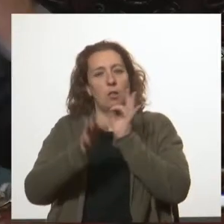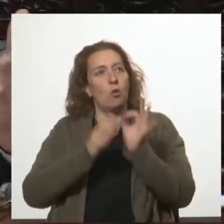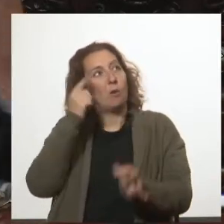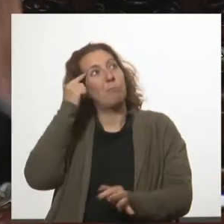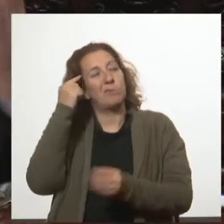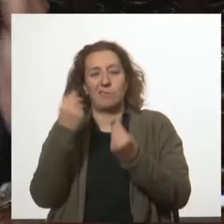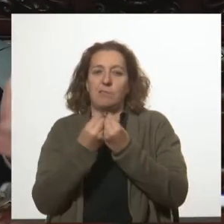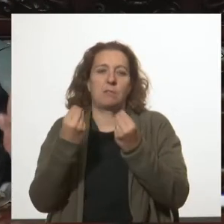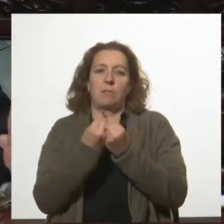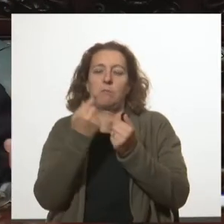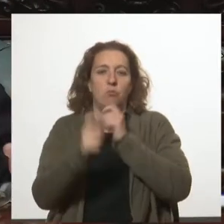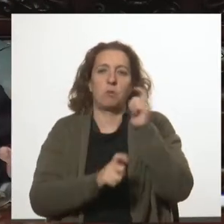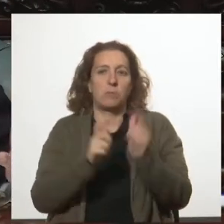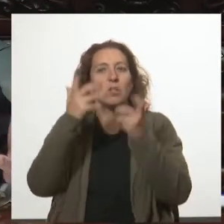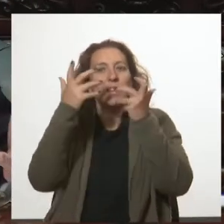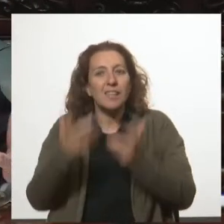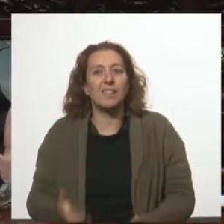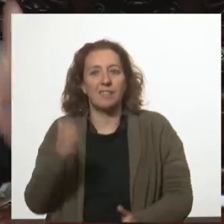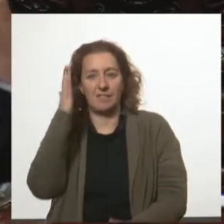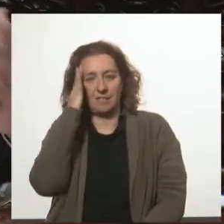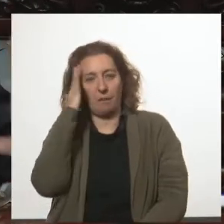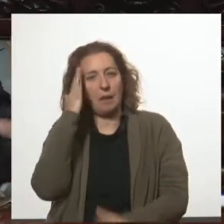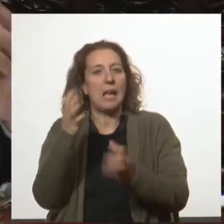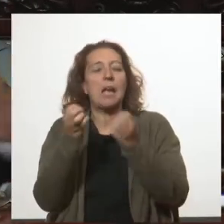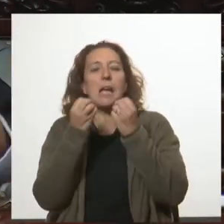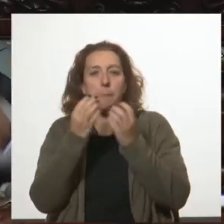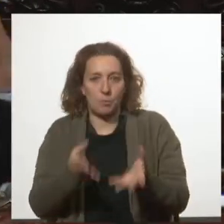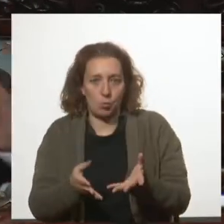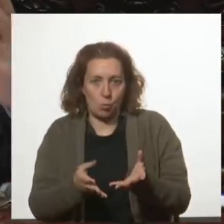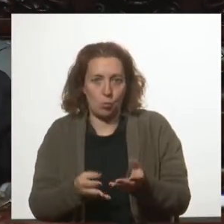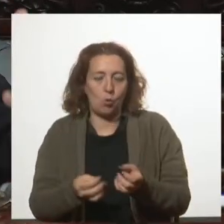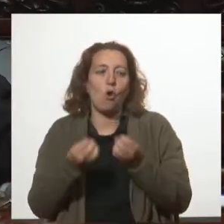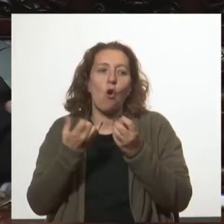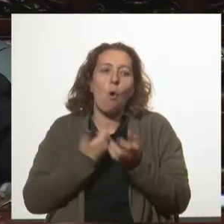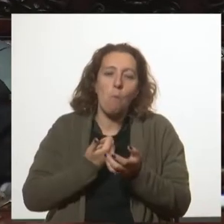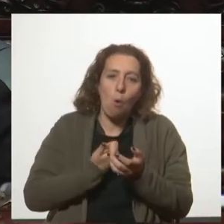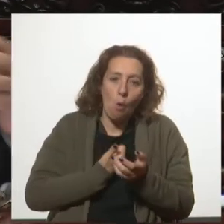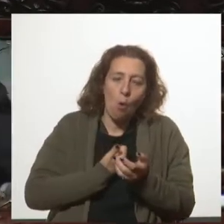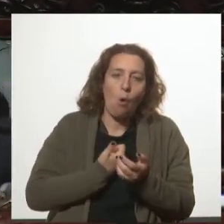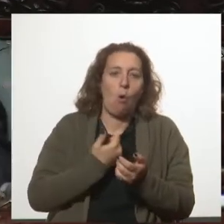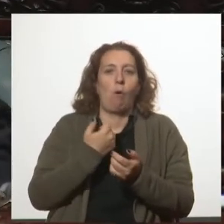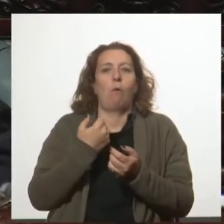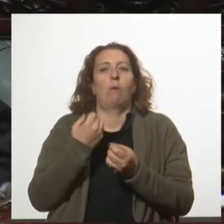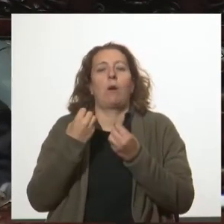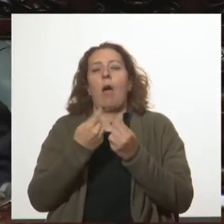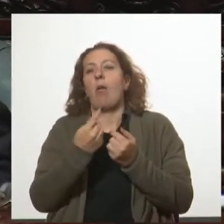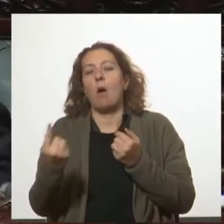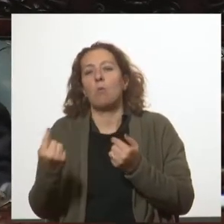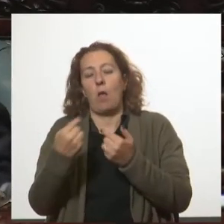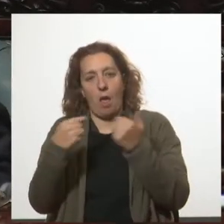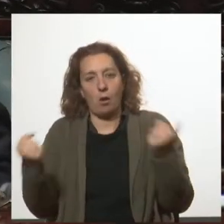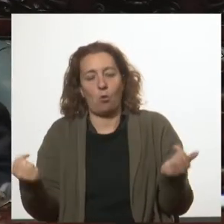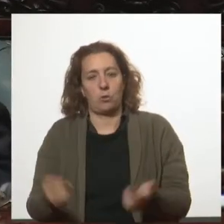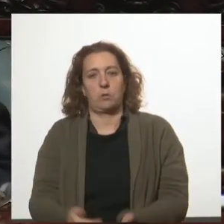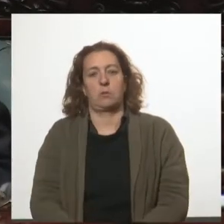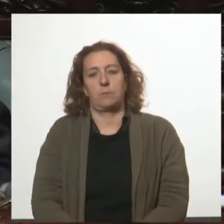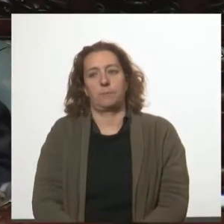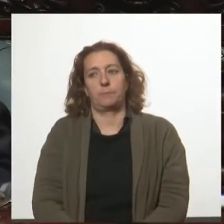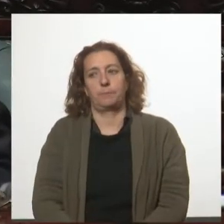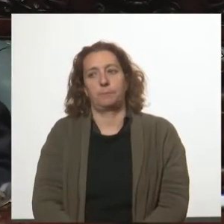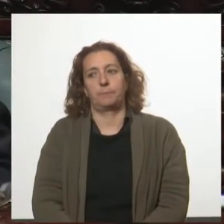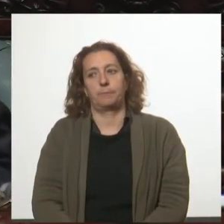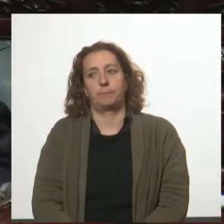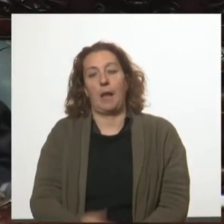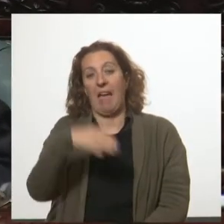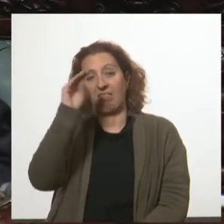quieren saber qué pasó y cómo fue y como sucedió cada una de las cosas en todos sus términos con él ante